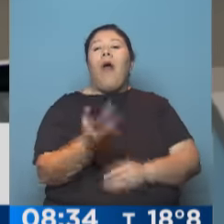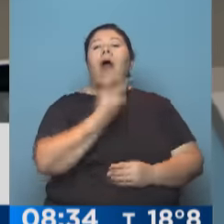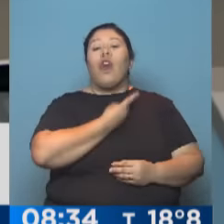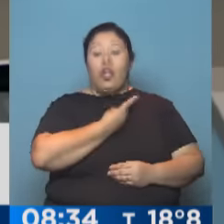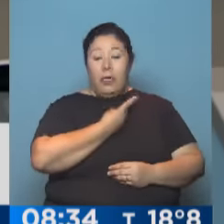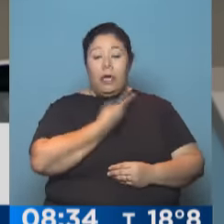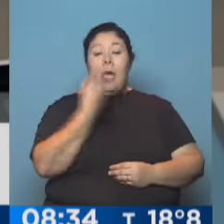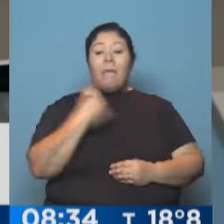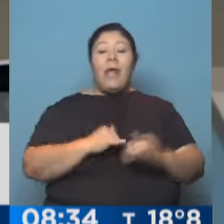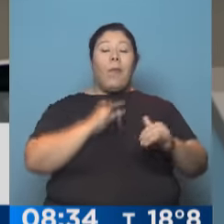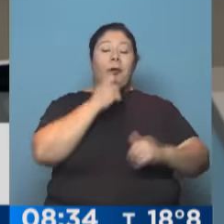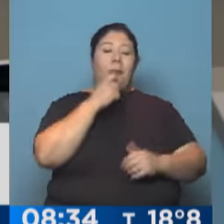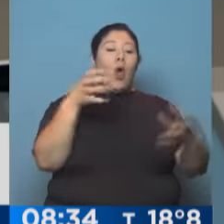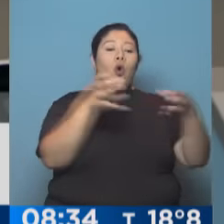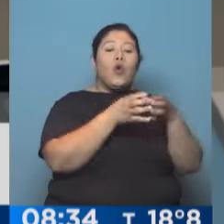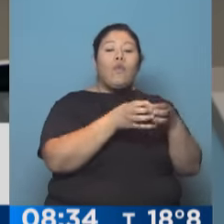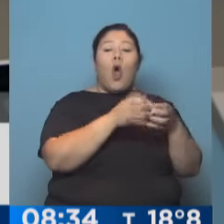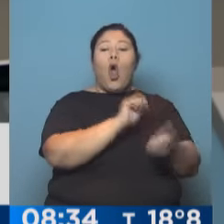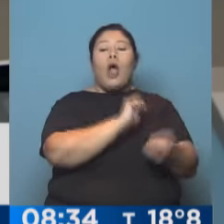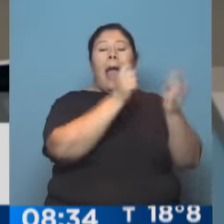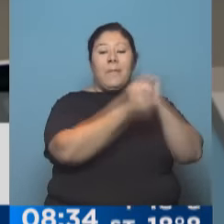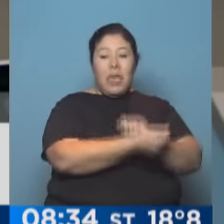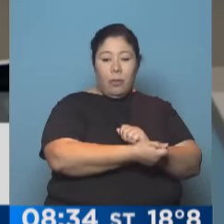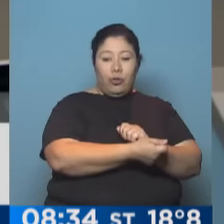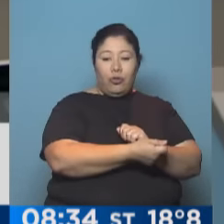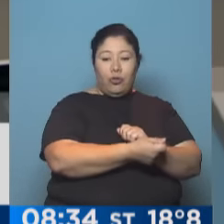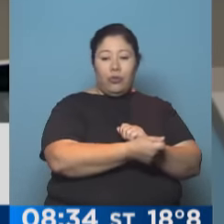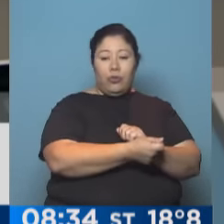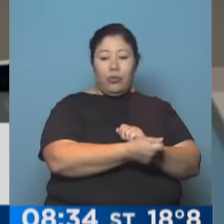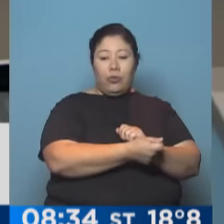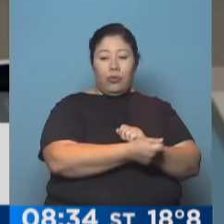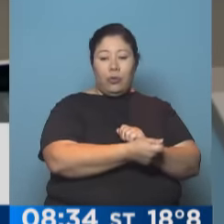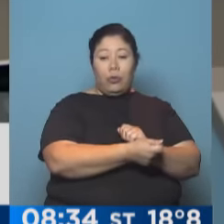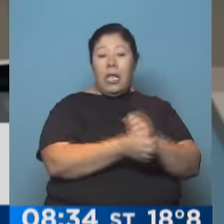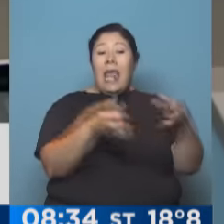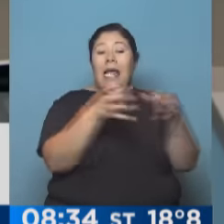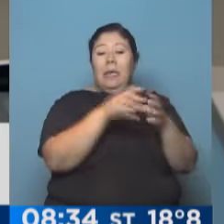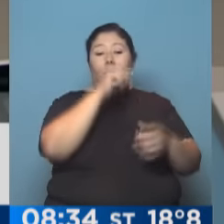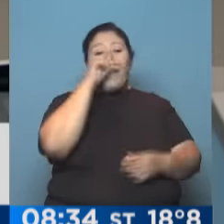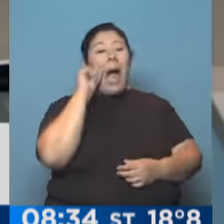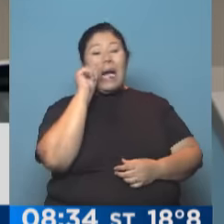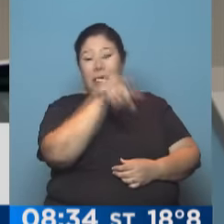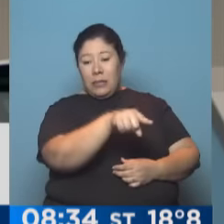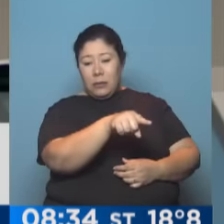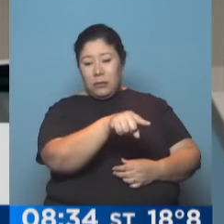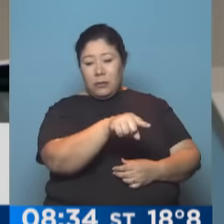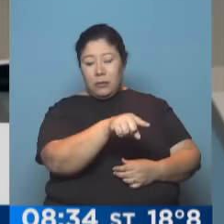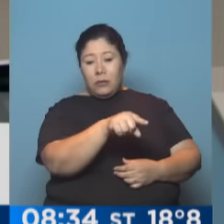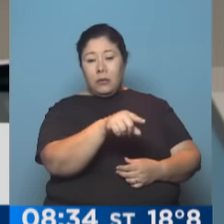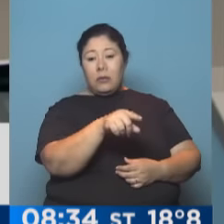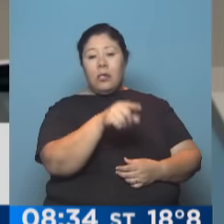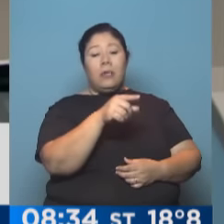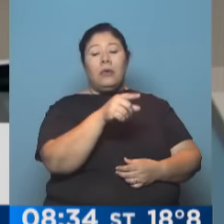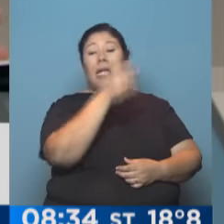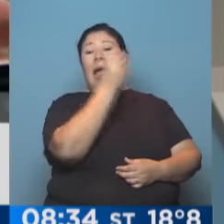explica cambiemos lo que no explica eh el el el el equipo de Mauricio equipo por lo menos lo que no no no Explica el candidato a